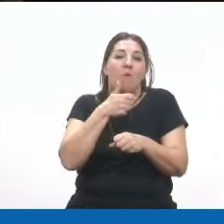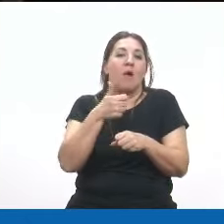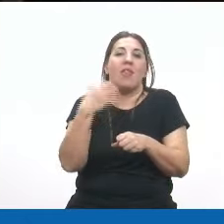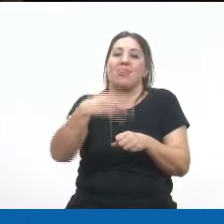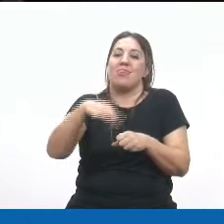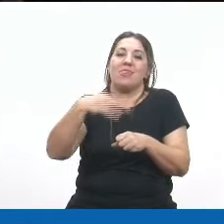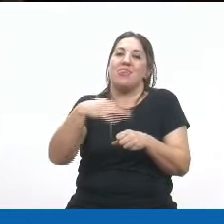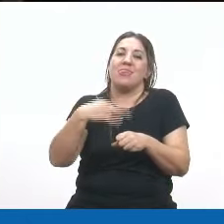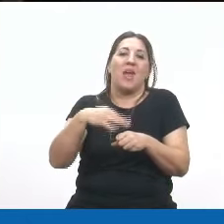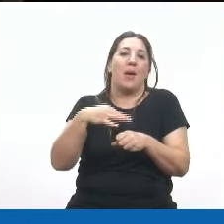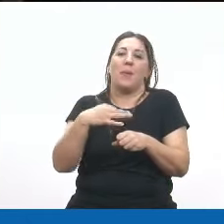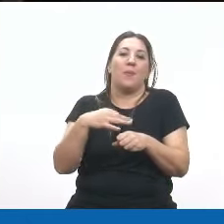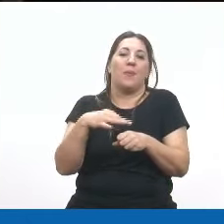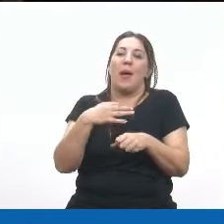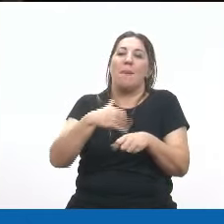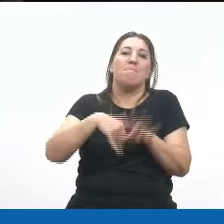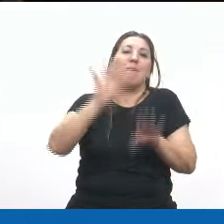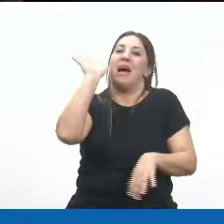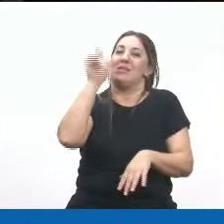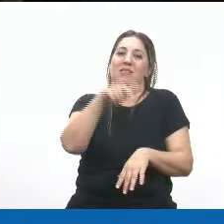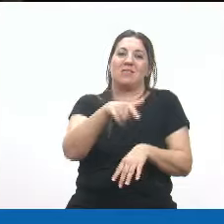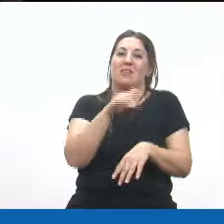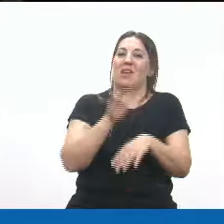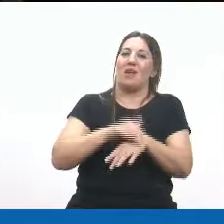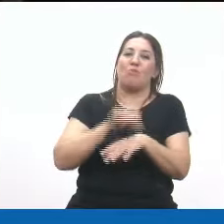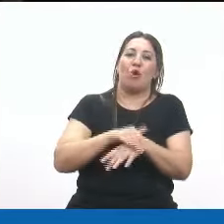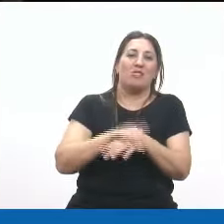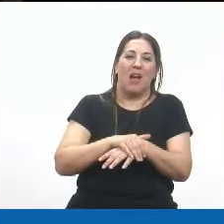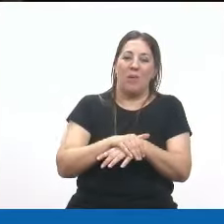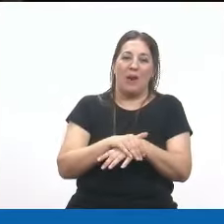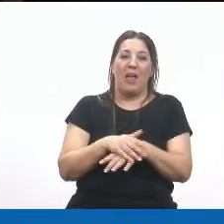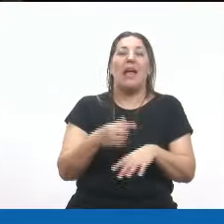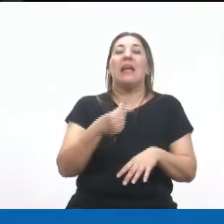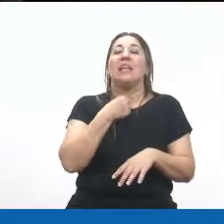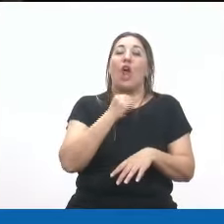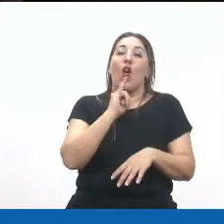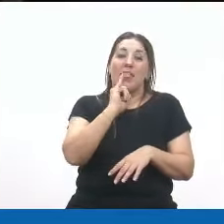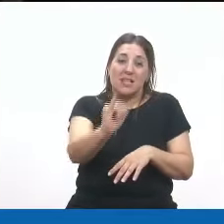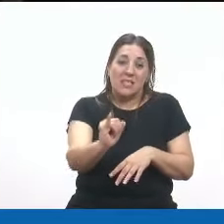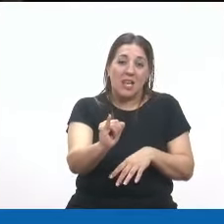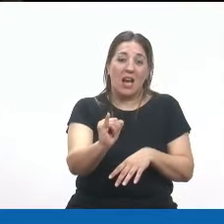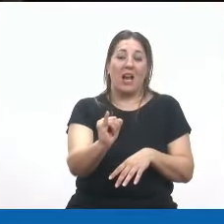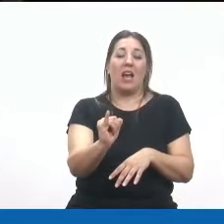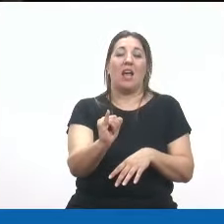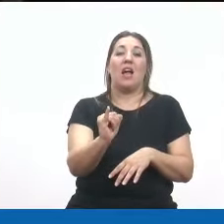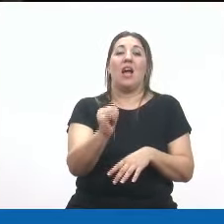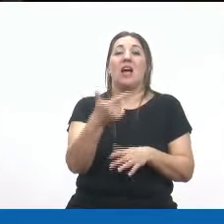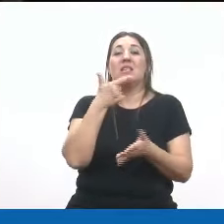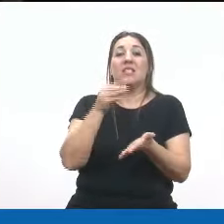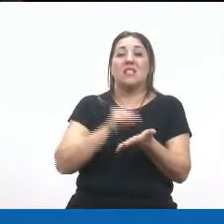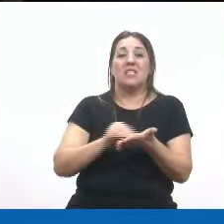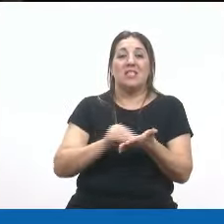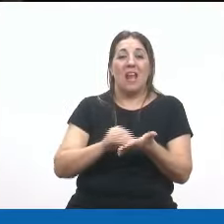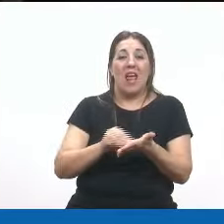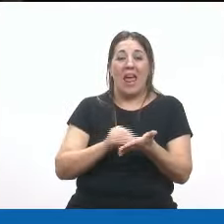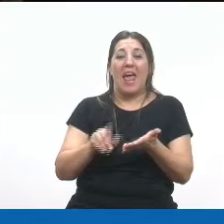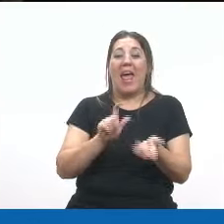más responsables que en otras áreas del estado yero de a los señores senadores que el cambio en el